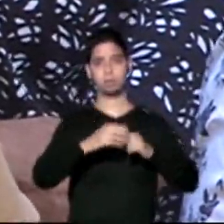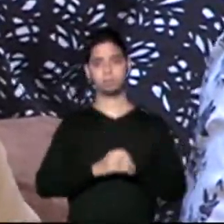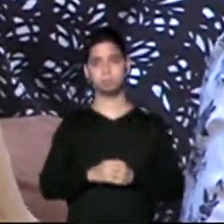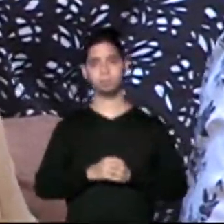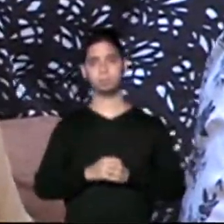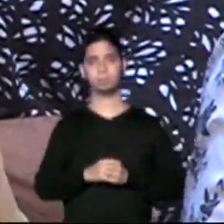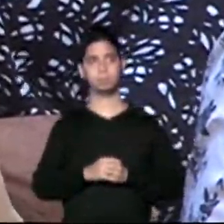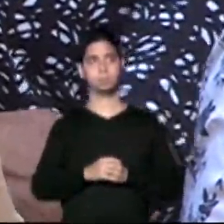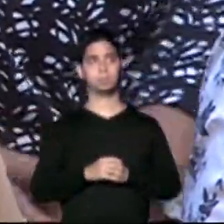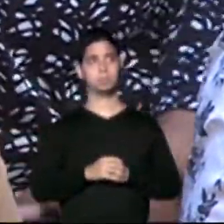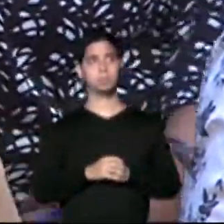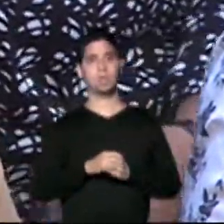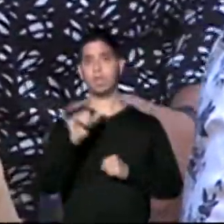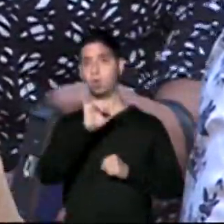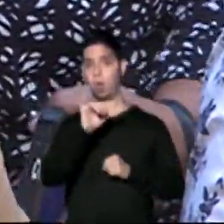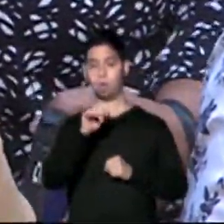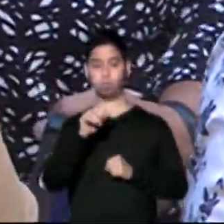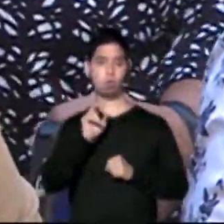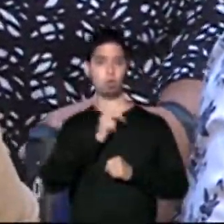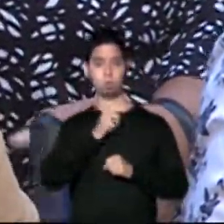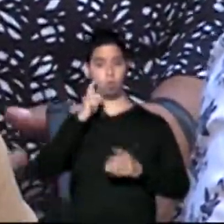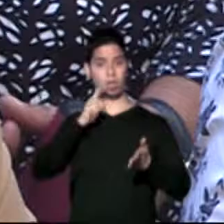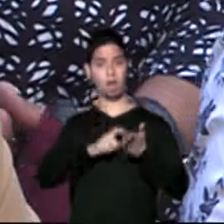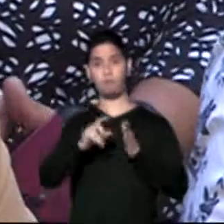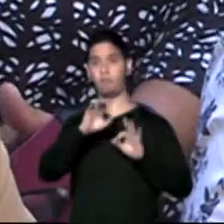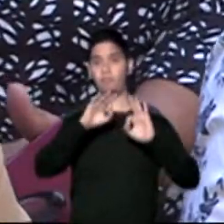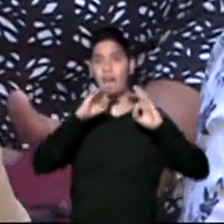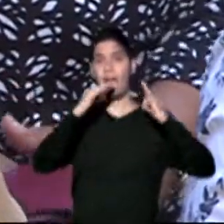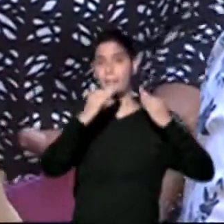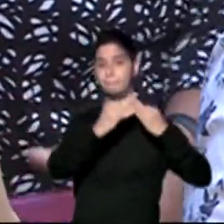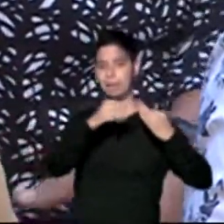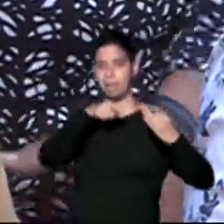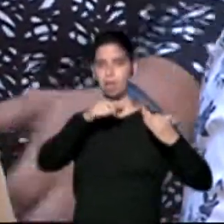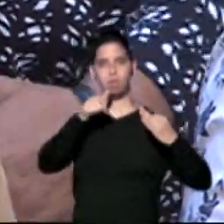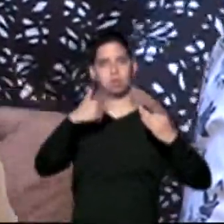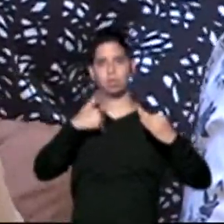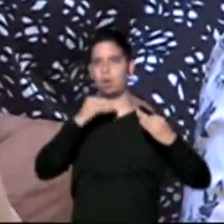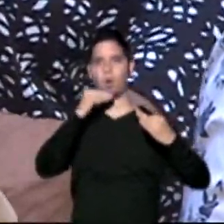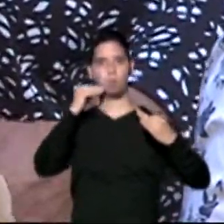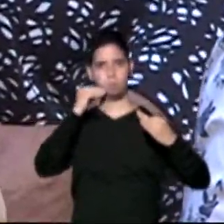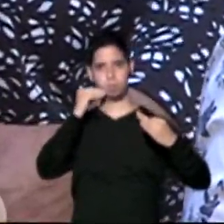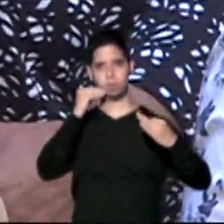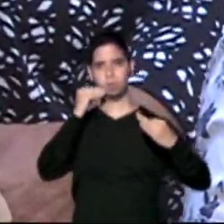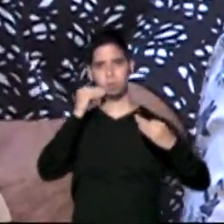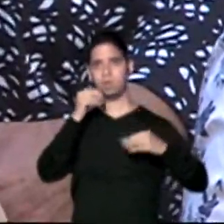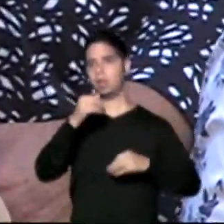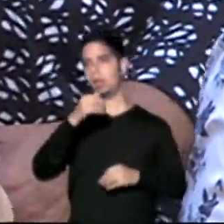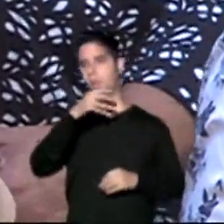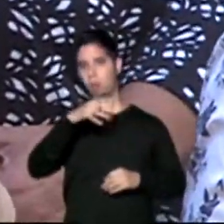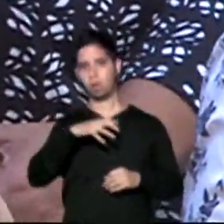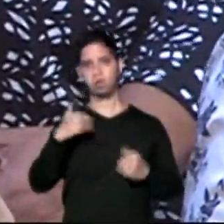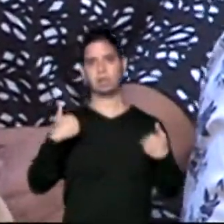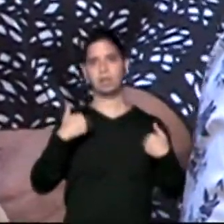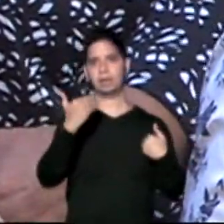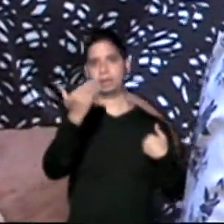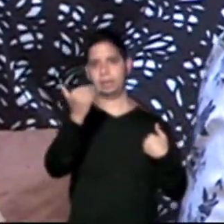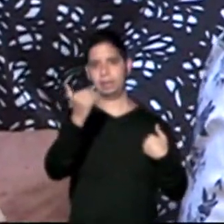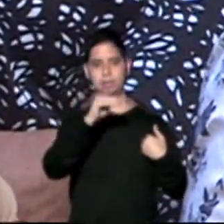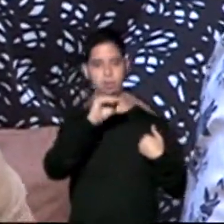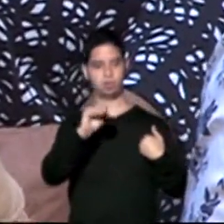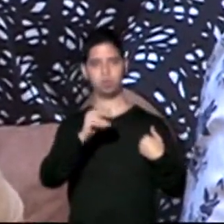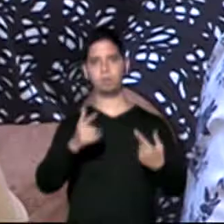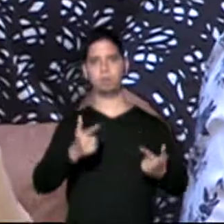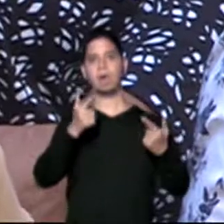algo que nunca se había visto en Puerto Rico. Las mujeres en Puerto Rico en el 2012 componían 15% de la población que vive en la